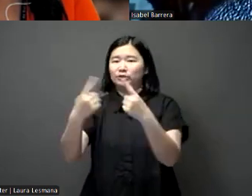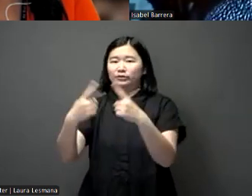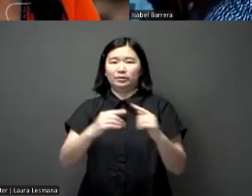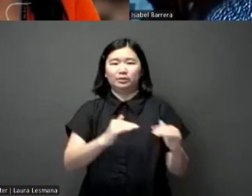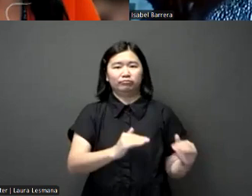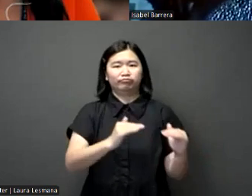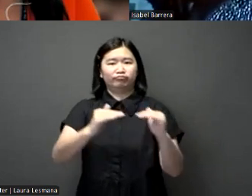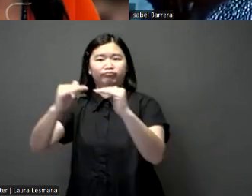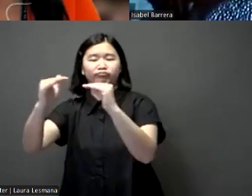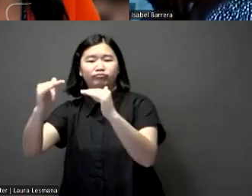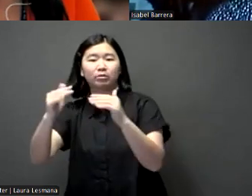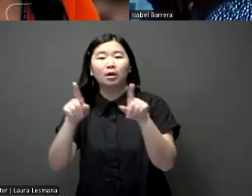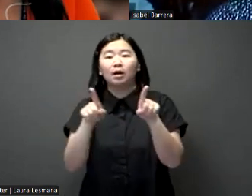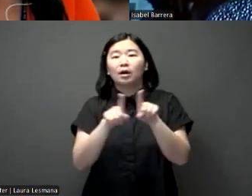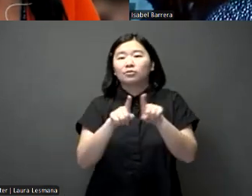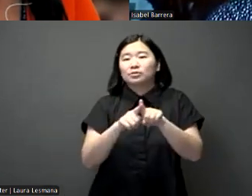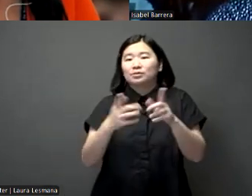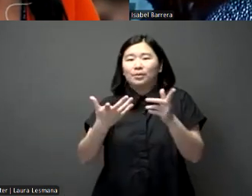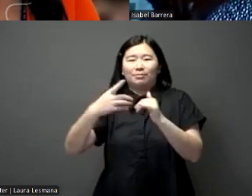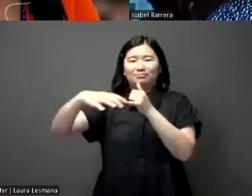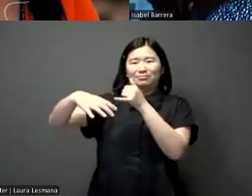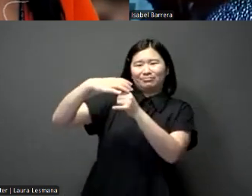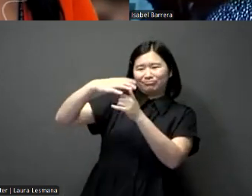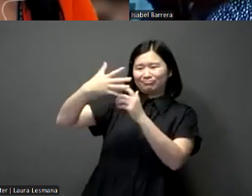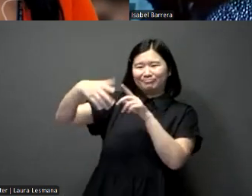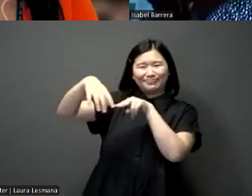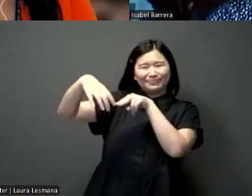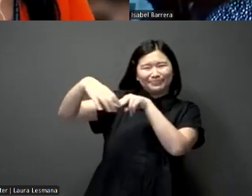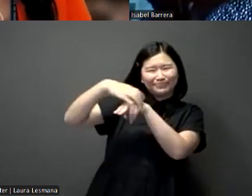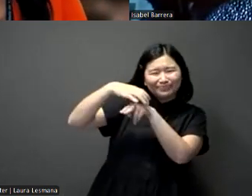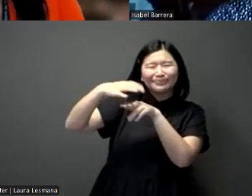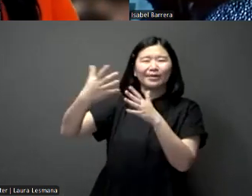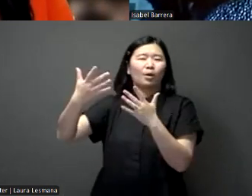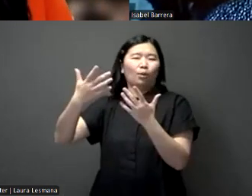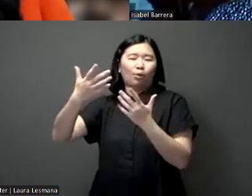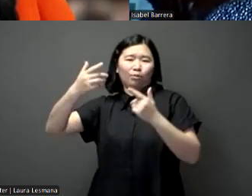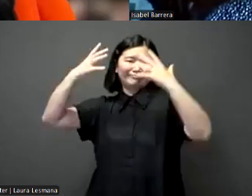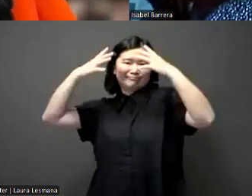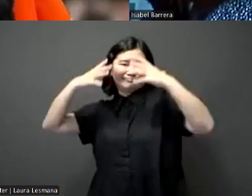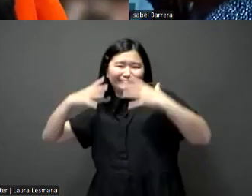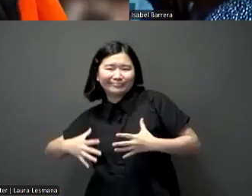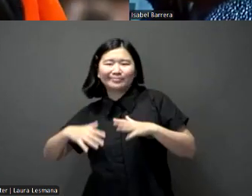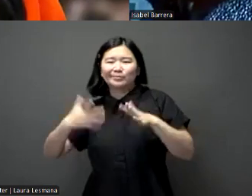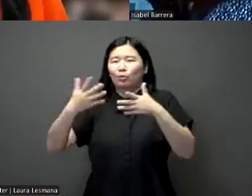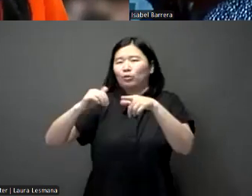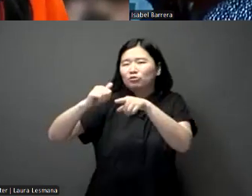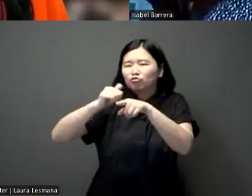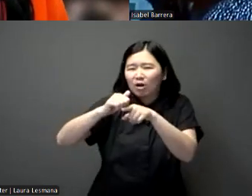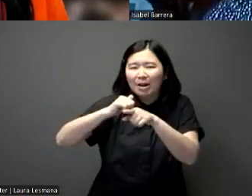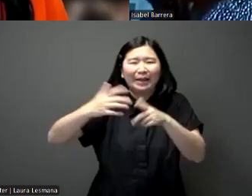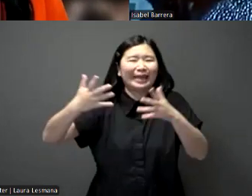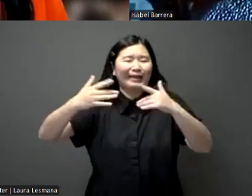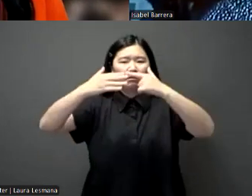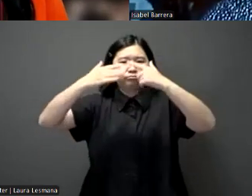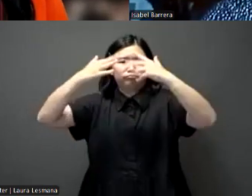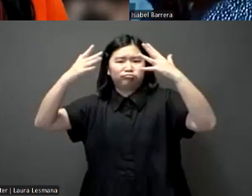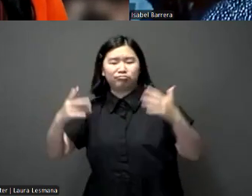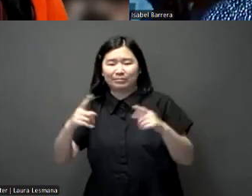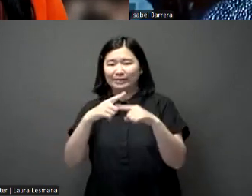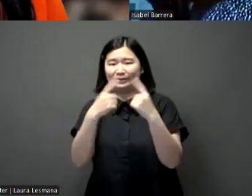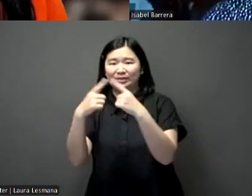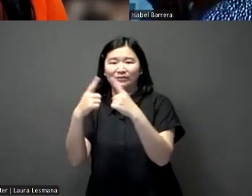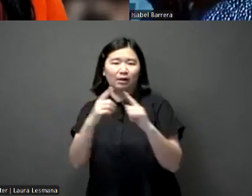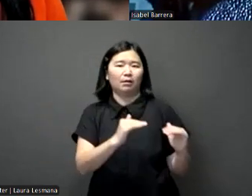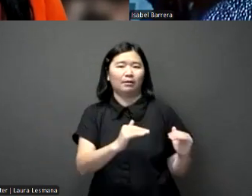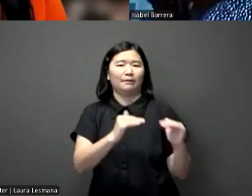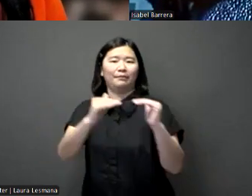este decreto de ley, y por lo tanto nosotros los equipos técnicos lo que hacemos es mirar el problema de salud, cuáles son las intervenciones